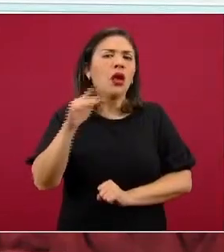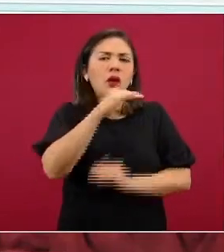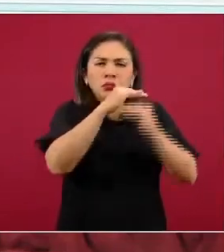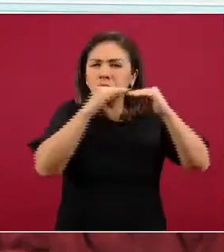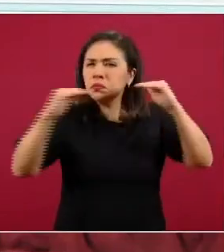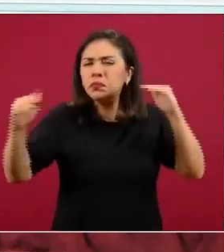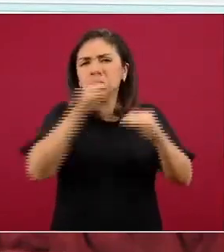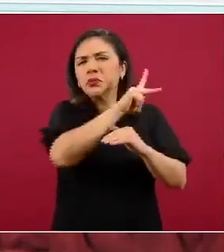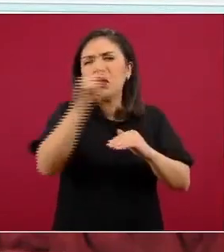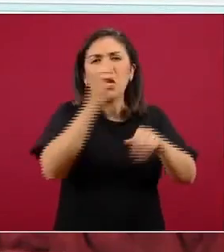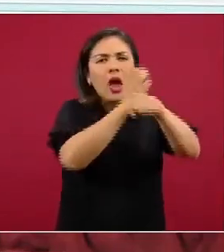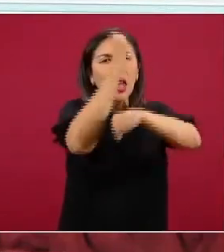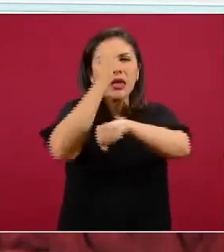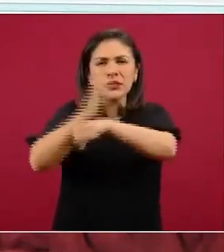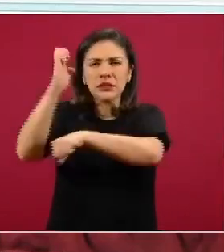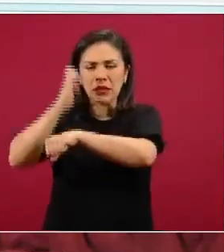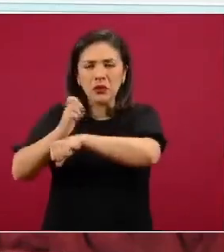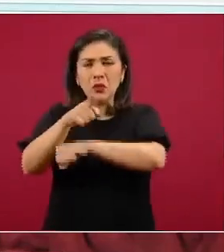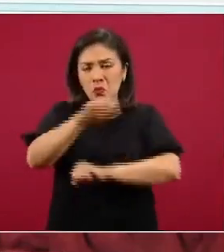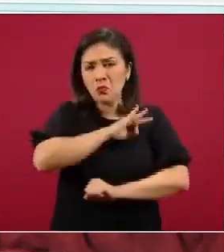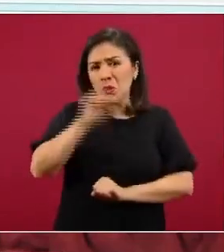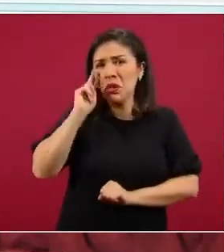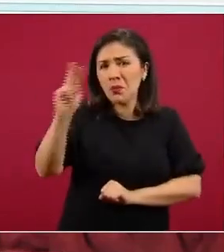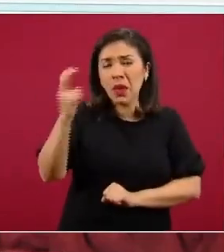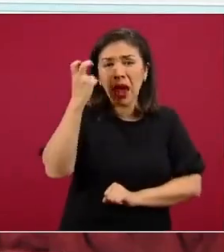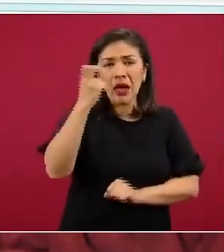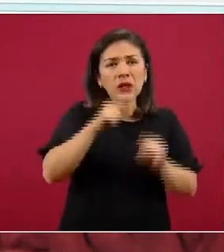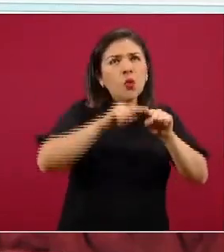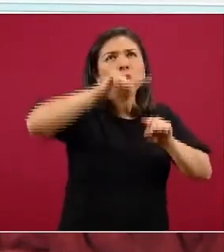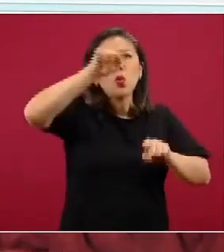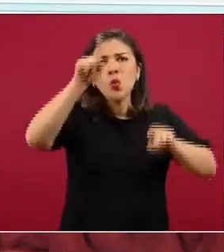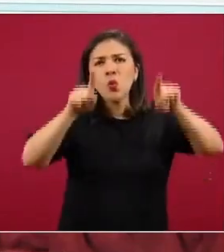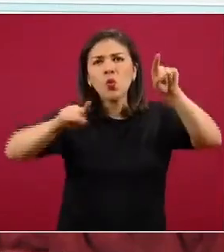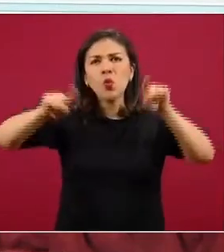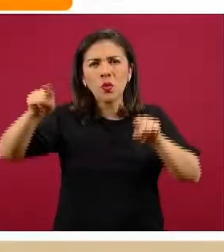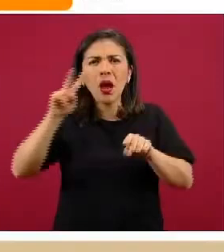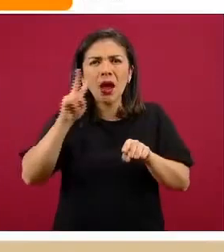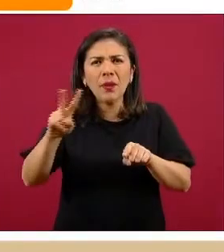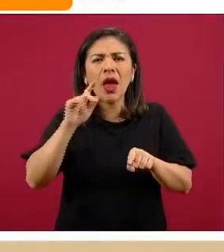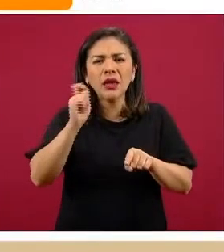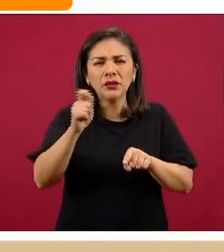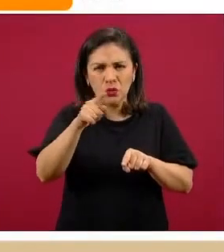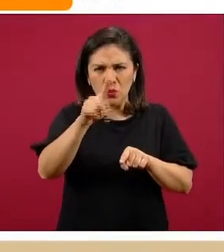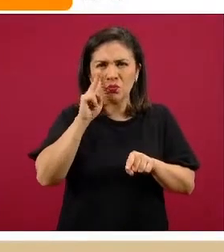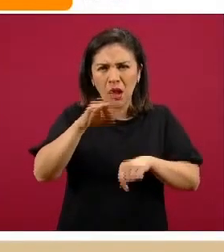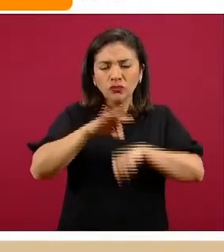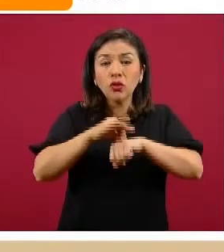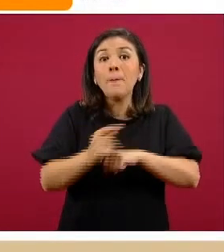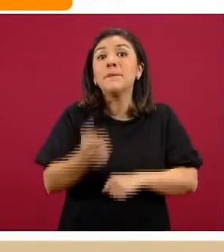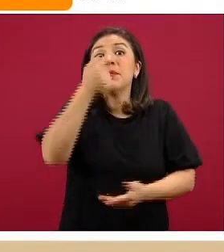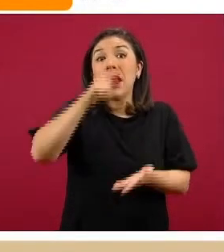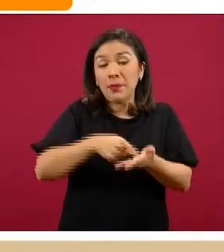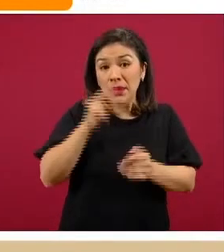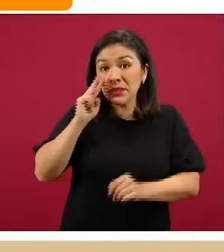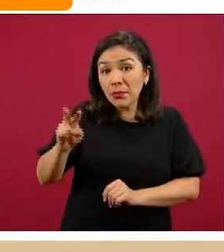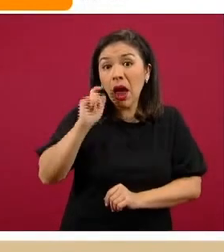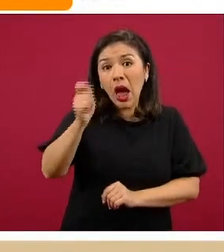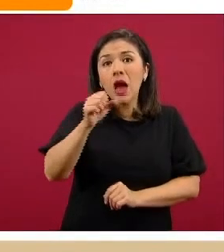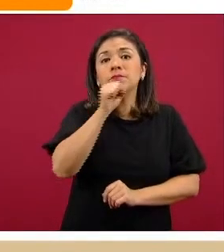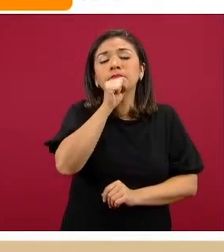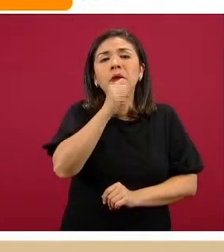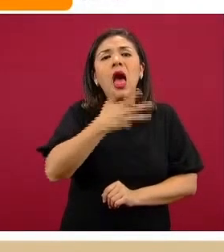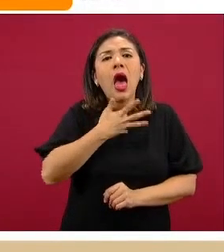las entidades federativas, y podemos ver en esta curva, para los que la ven por primera vez, es una curva que